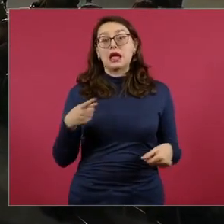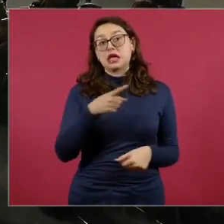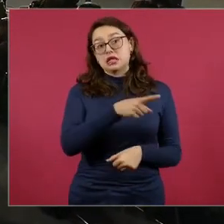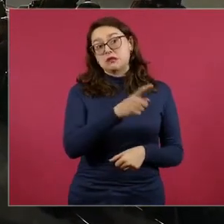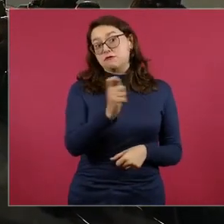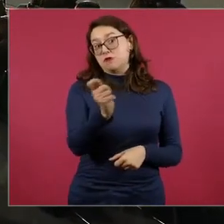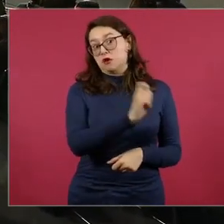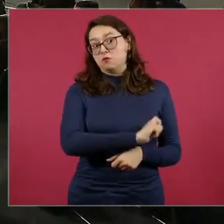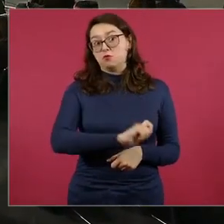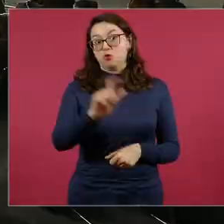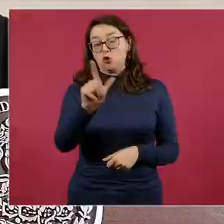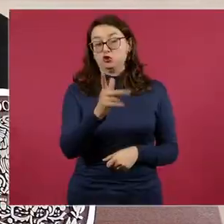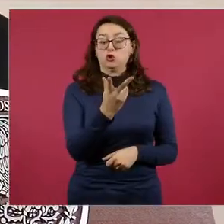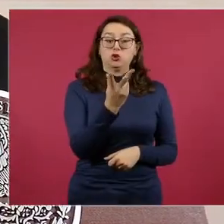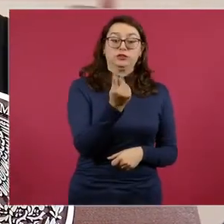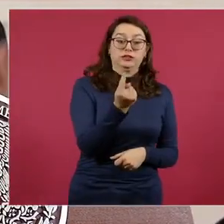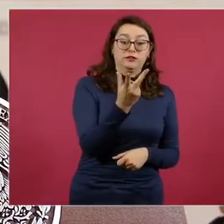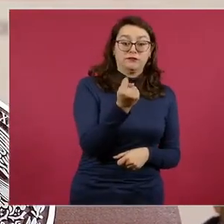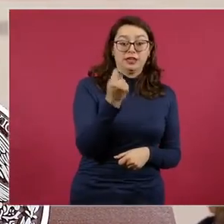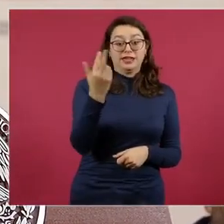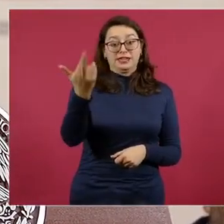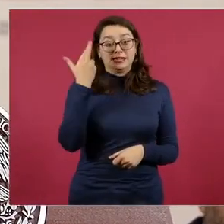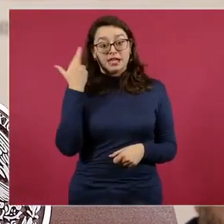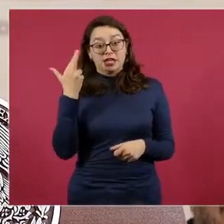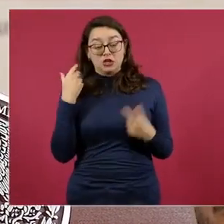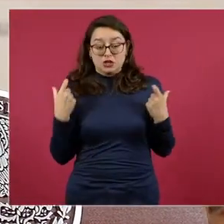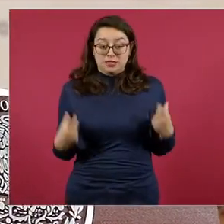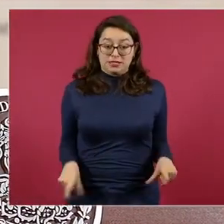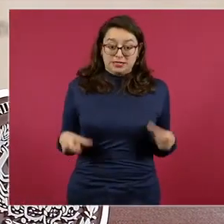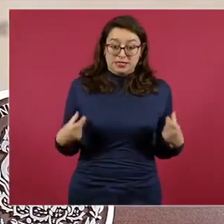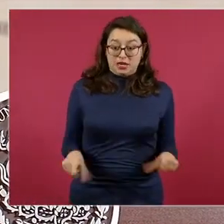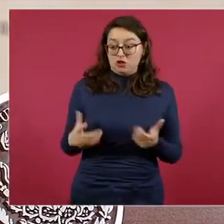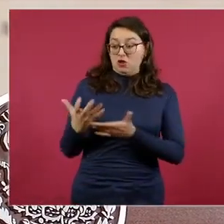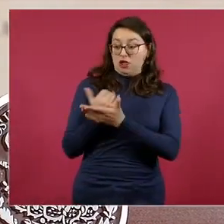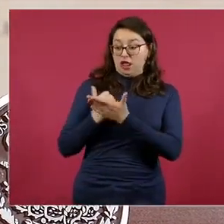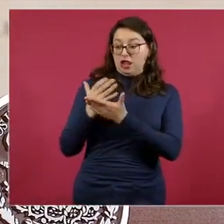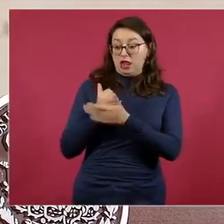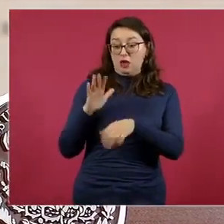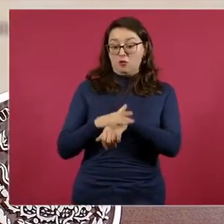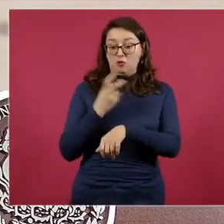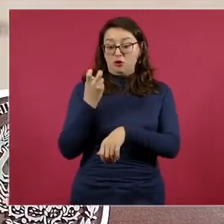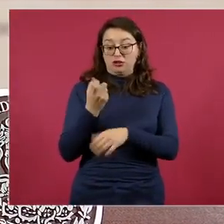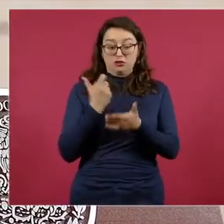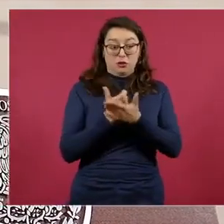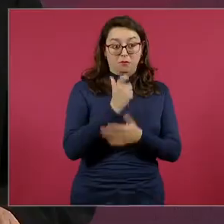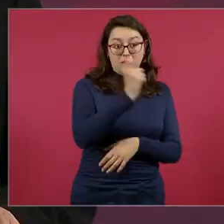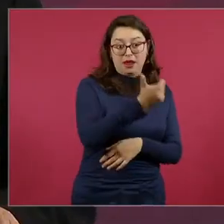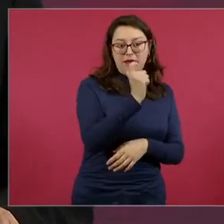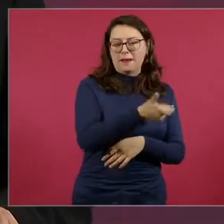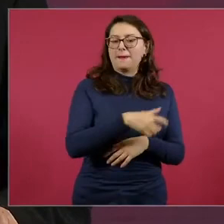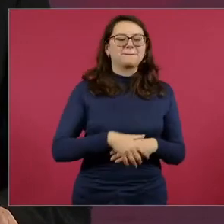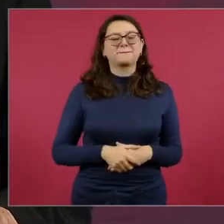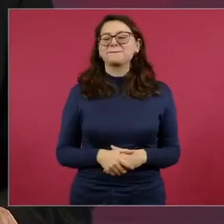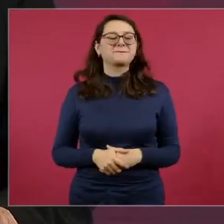o la estación de radio gana mucho dinero? No, es que hay otro negocio